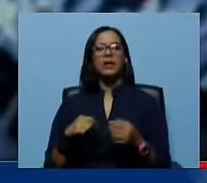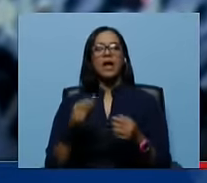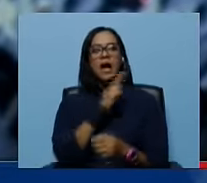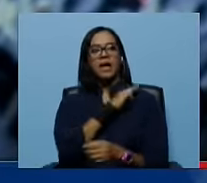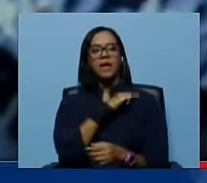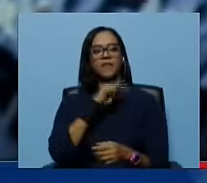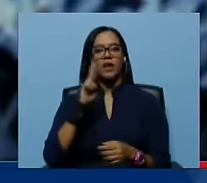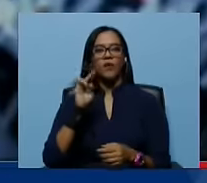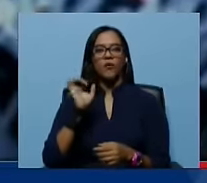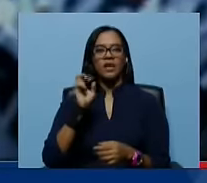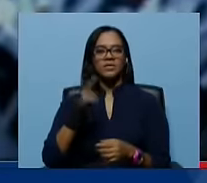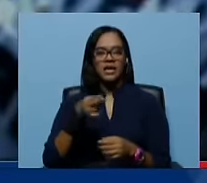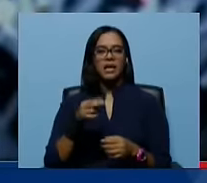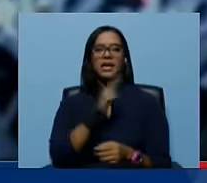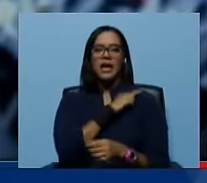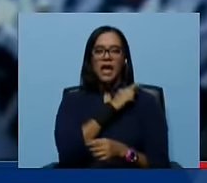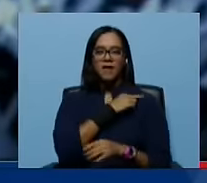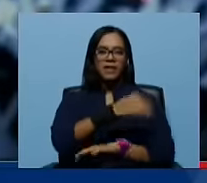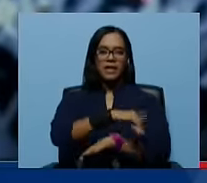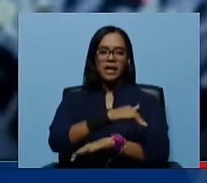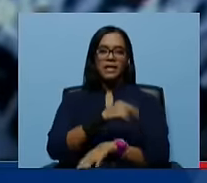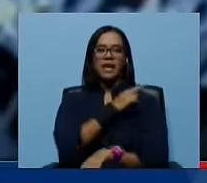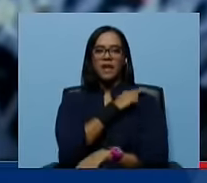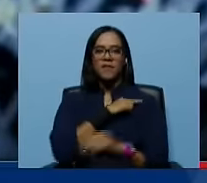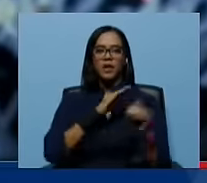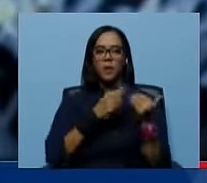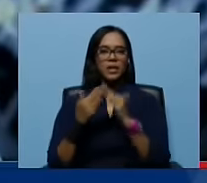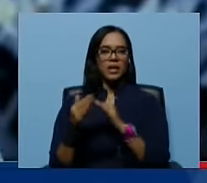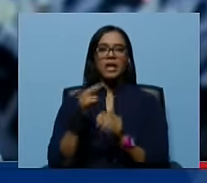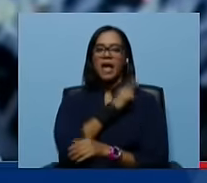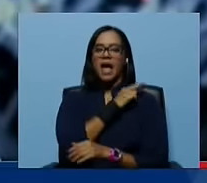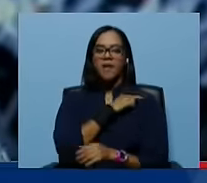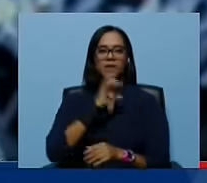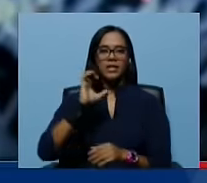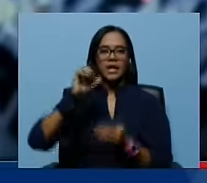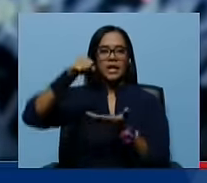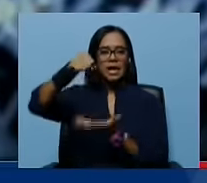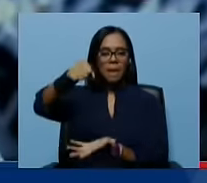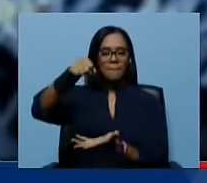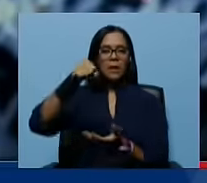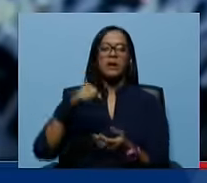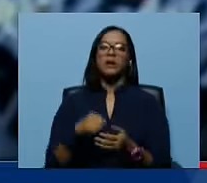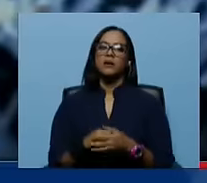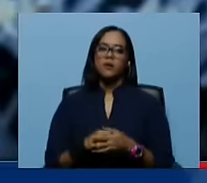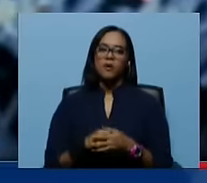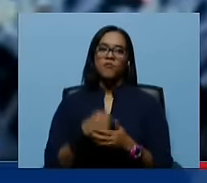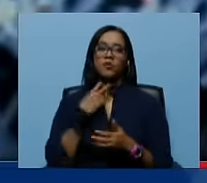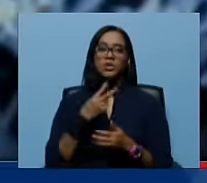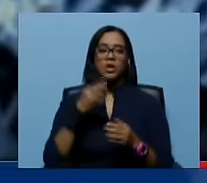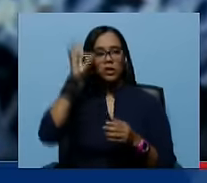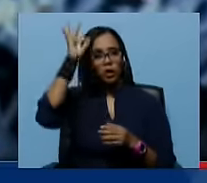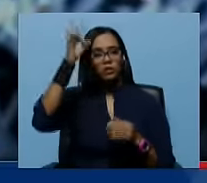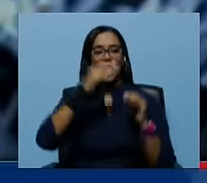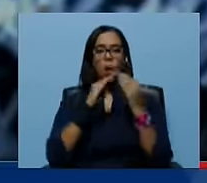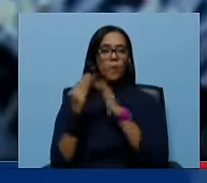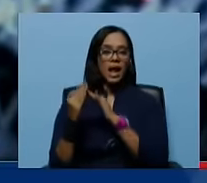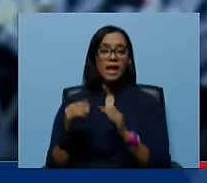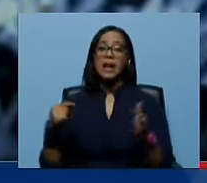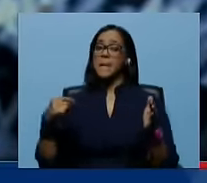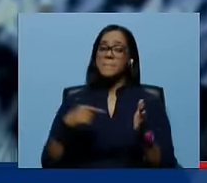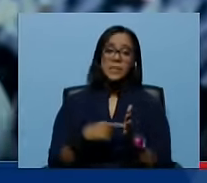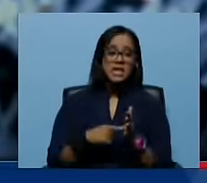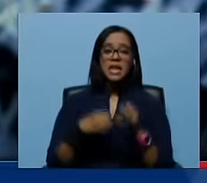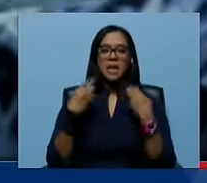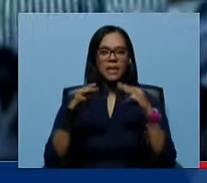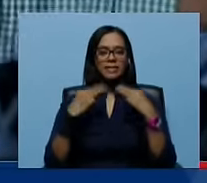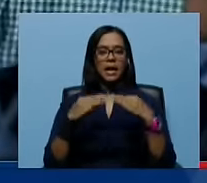VC, jefes de calle, jefes de comunidad, jefes de CLAP, voceros de consejos comunales. Miles de mensajes